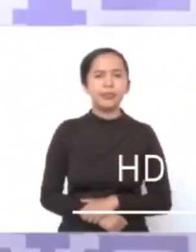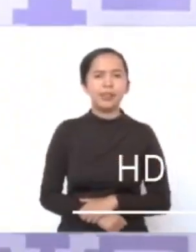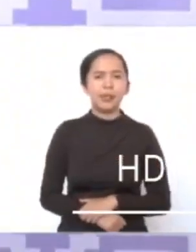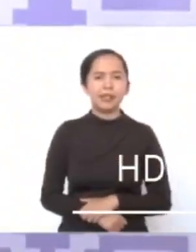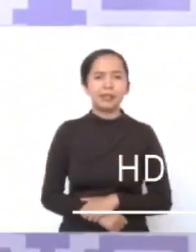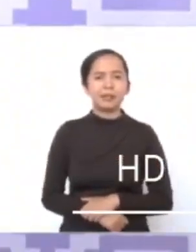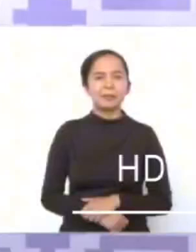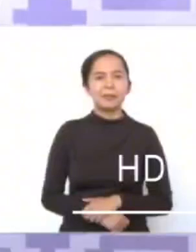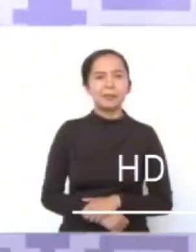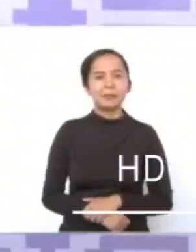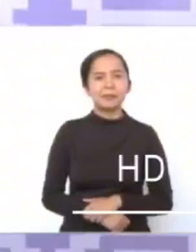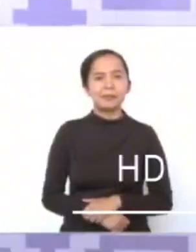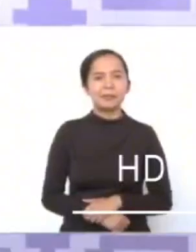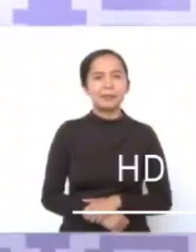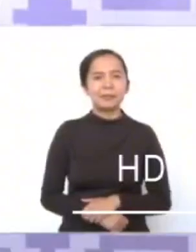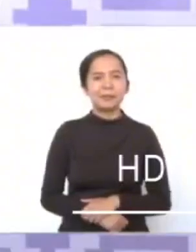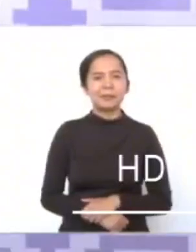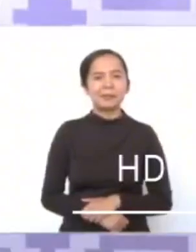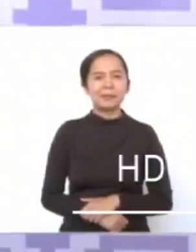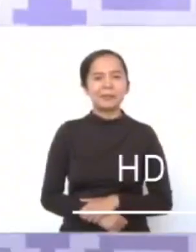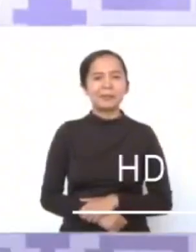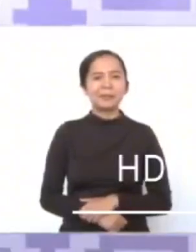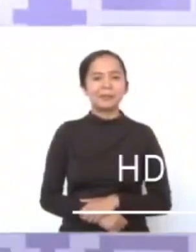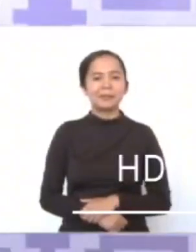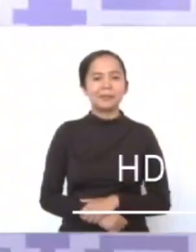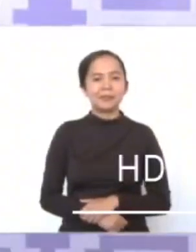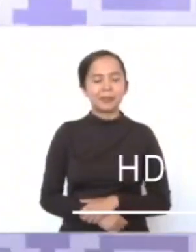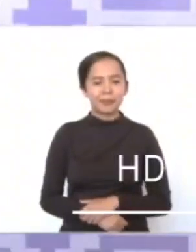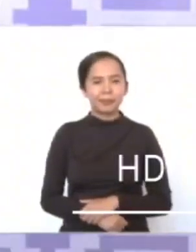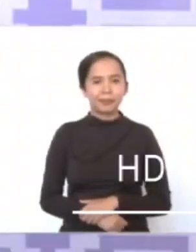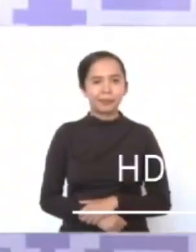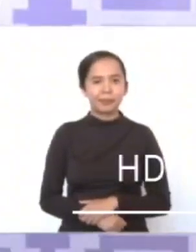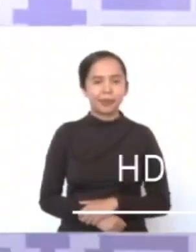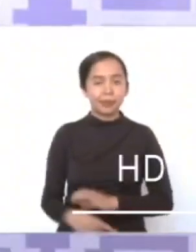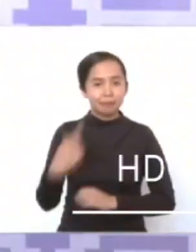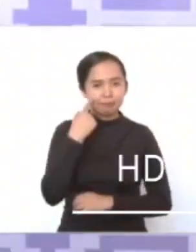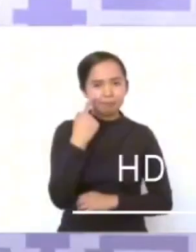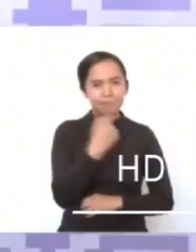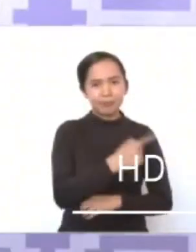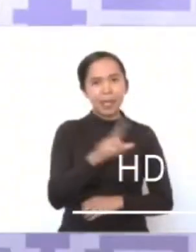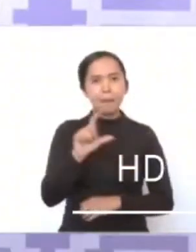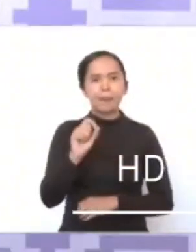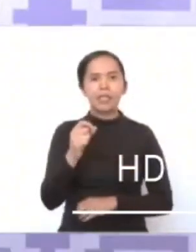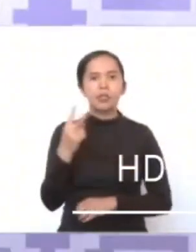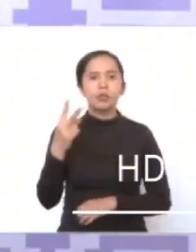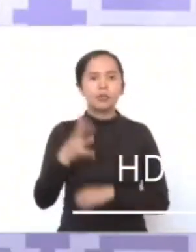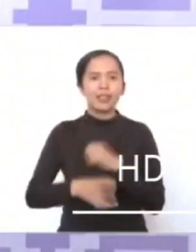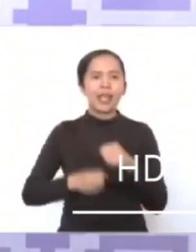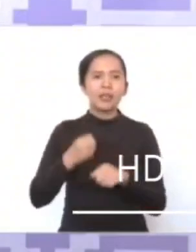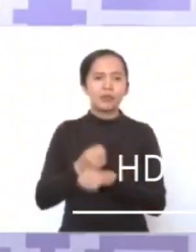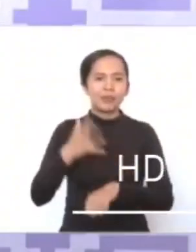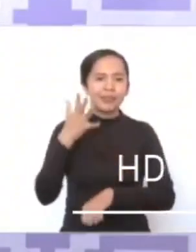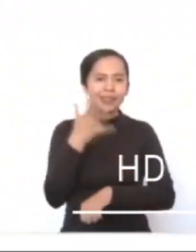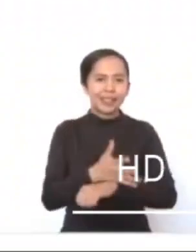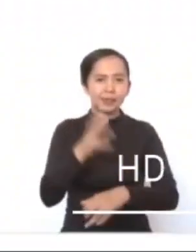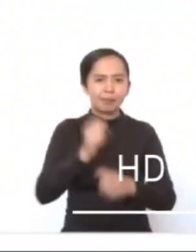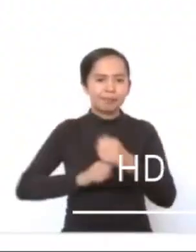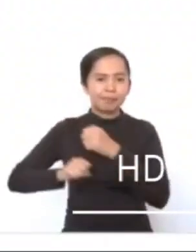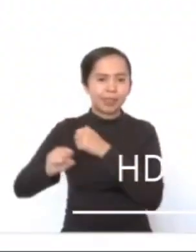La siguiente, hacia atrás, por favor. Ahí están básicamente 22 años de prisión, el abuso sexual 9 años de